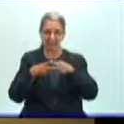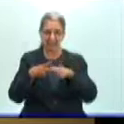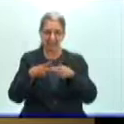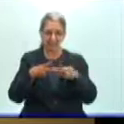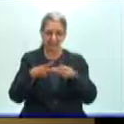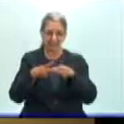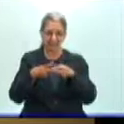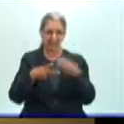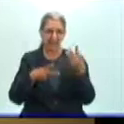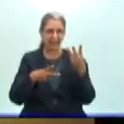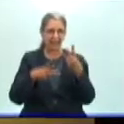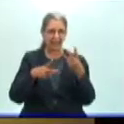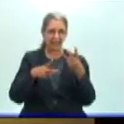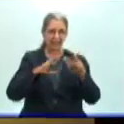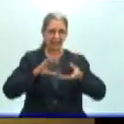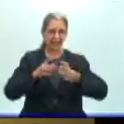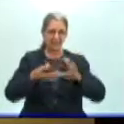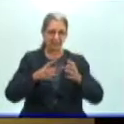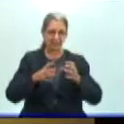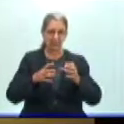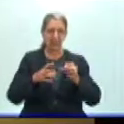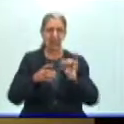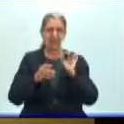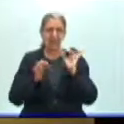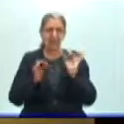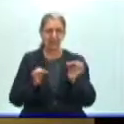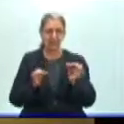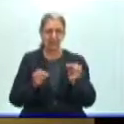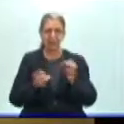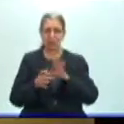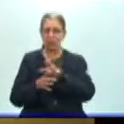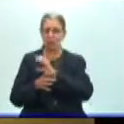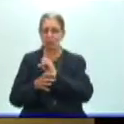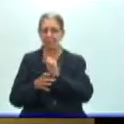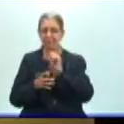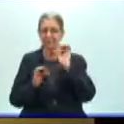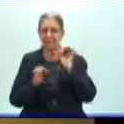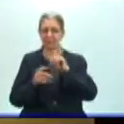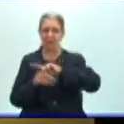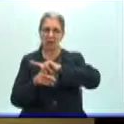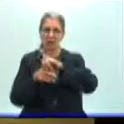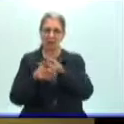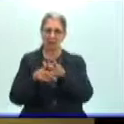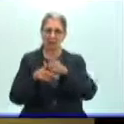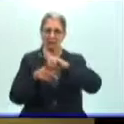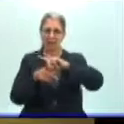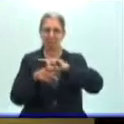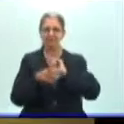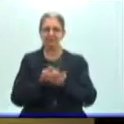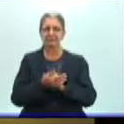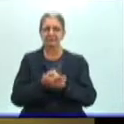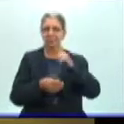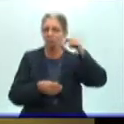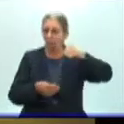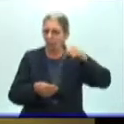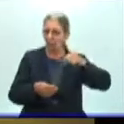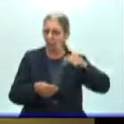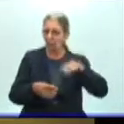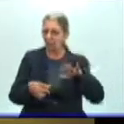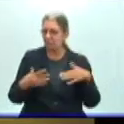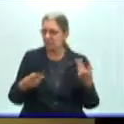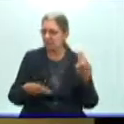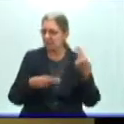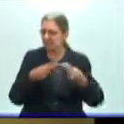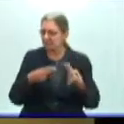están todos sobre el mismo arco. Entonces, ¿a qué nos vamos a dedicar hoy? Pues hoy vamos a estar